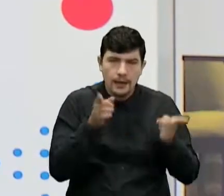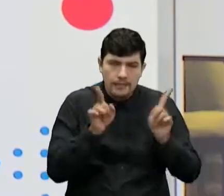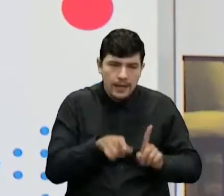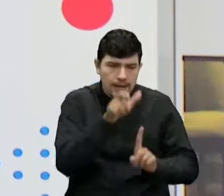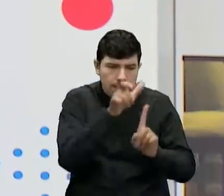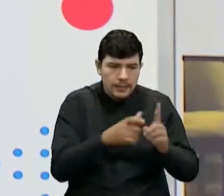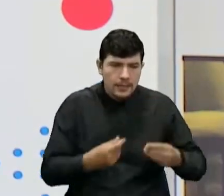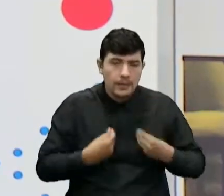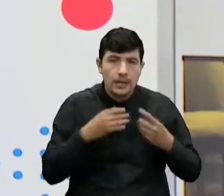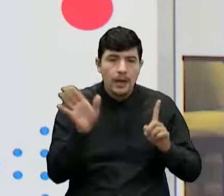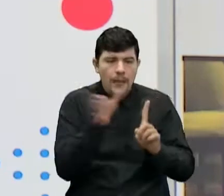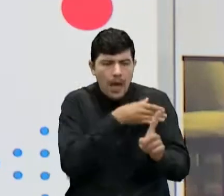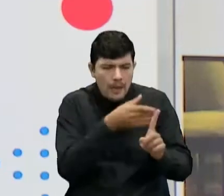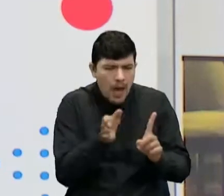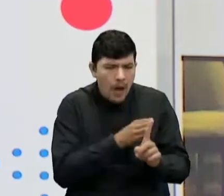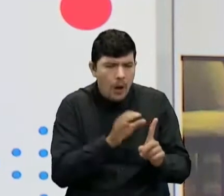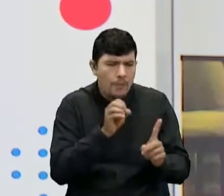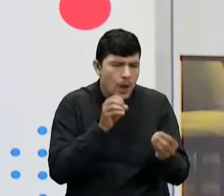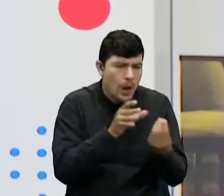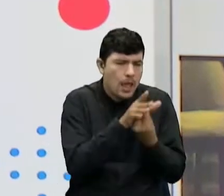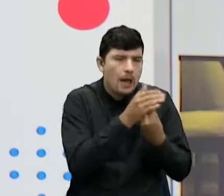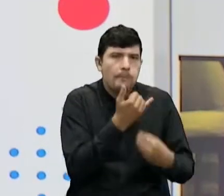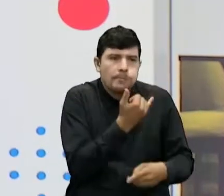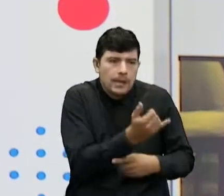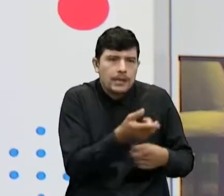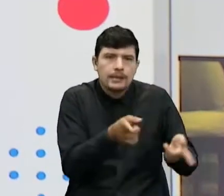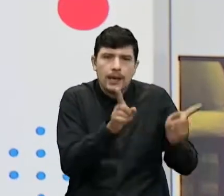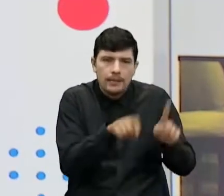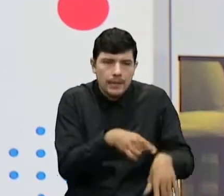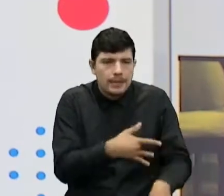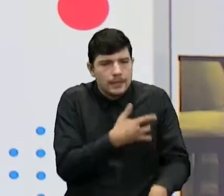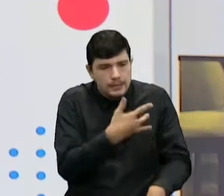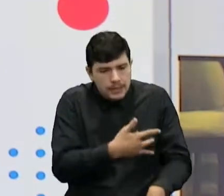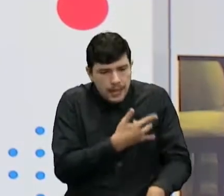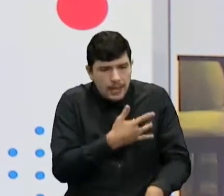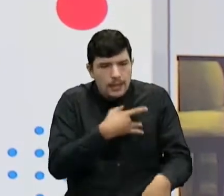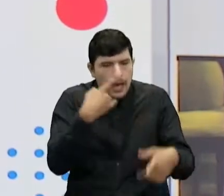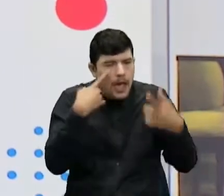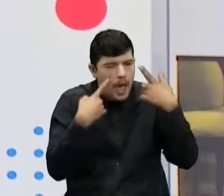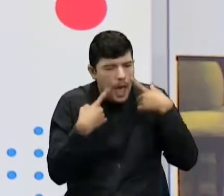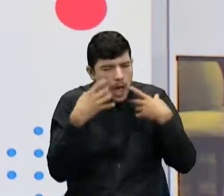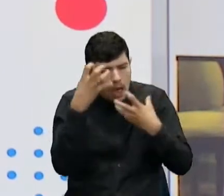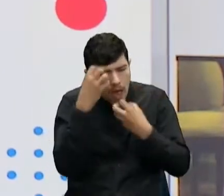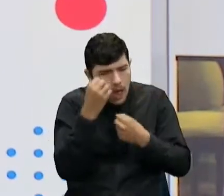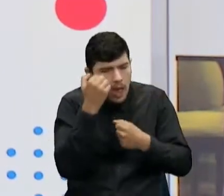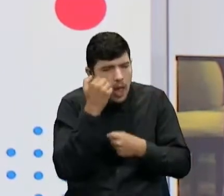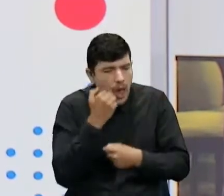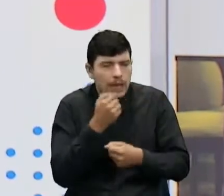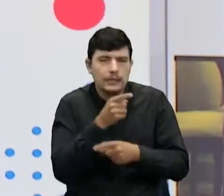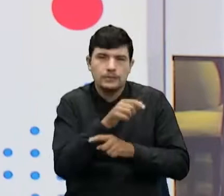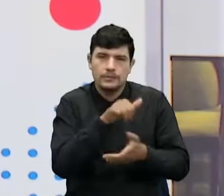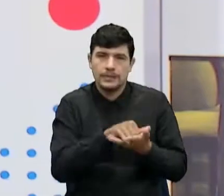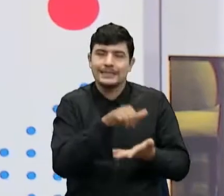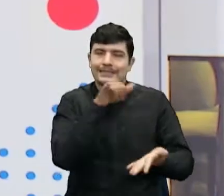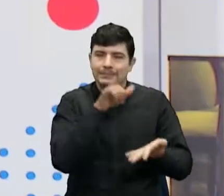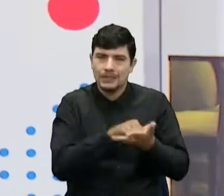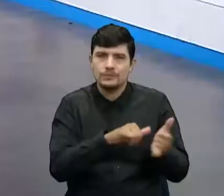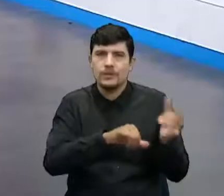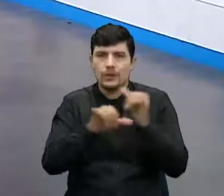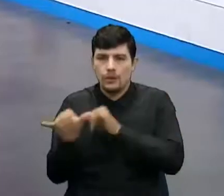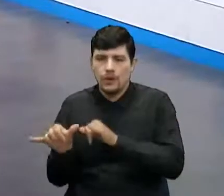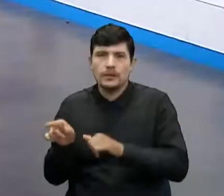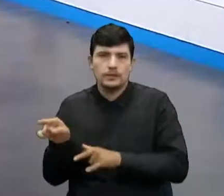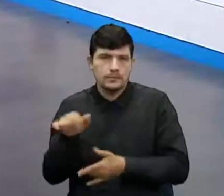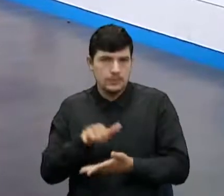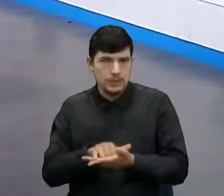vivos Si uno les pega y los maltrata Obviamente También van a llorar Van a llorar Y van a estar tristes Sentir Así es Mr.